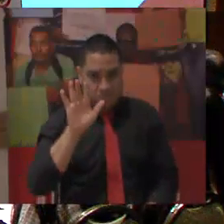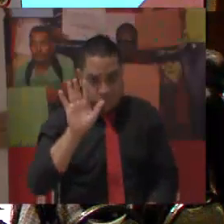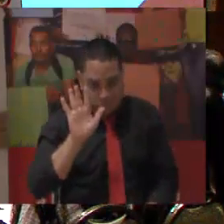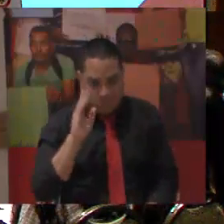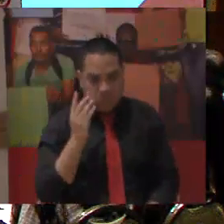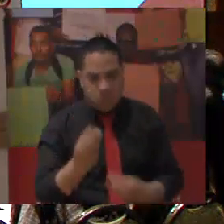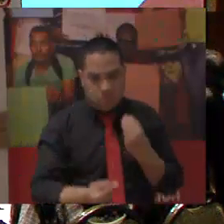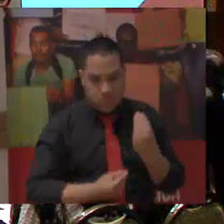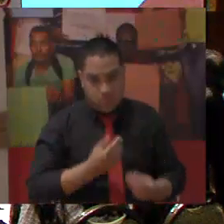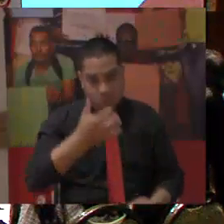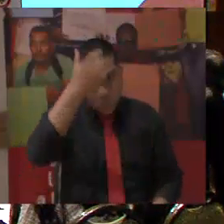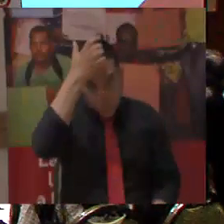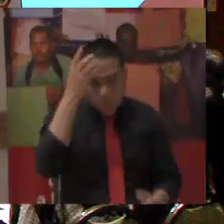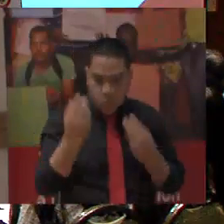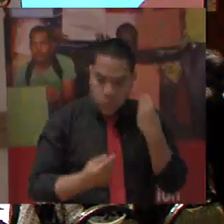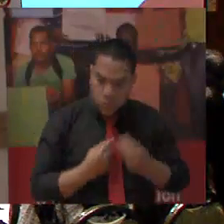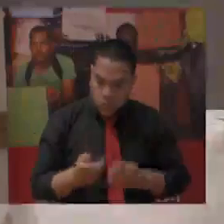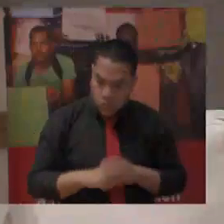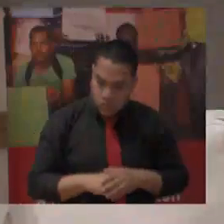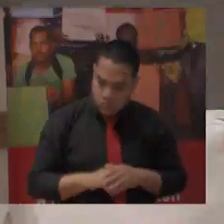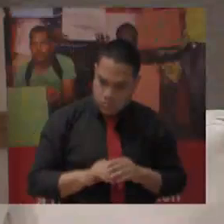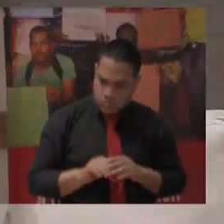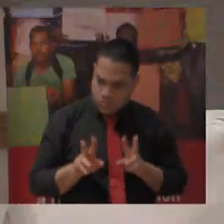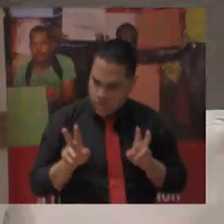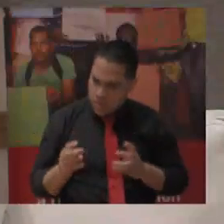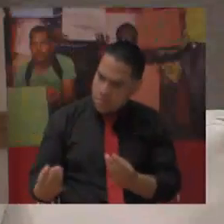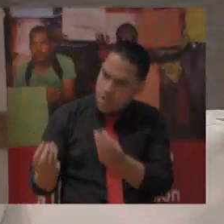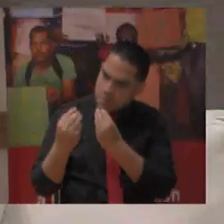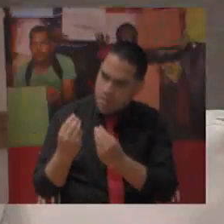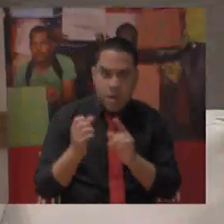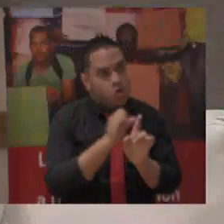formaron y uno es fruto de esa formación.